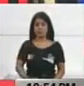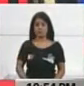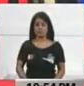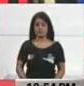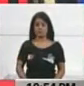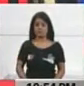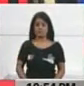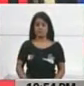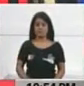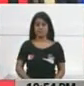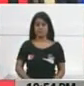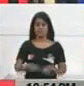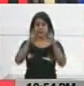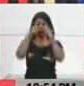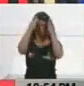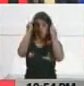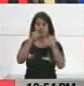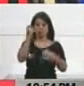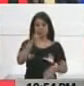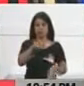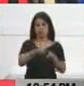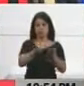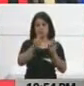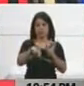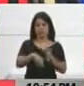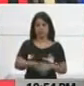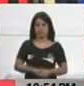¿Dónde estaba Ramos Alú? Diputado para esa época seguramente.